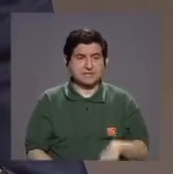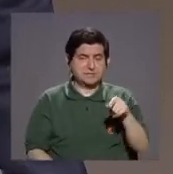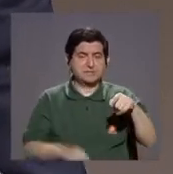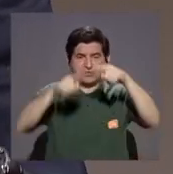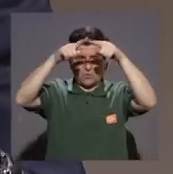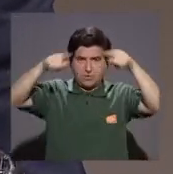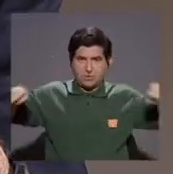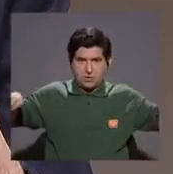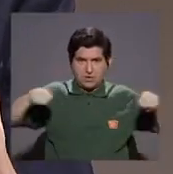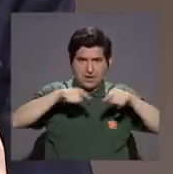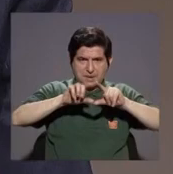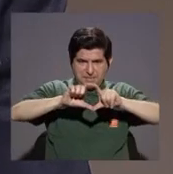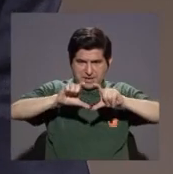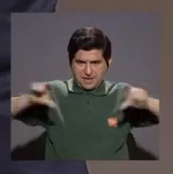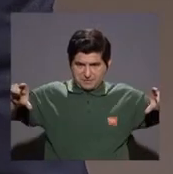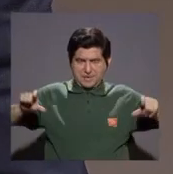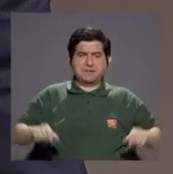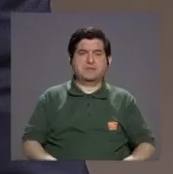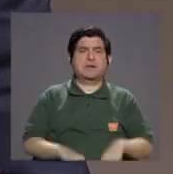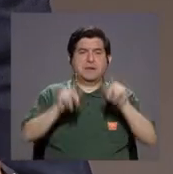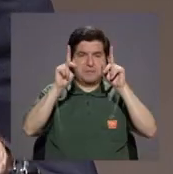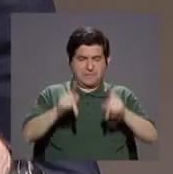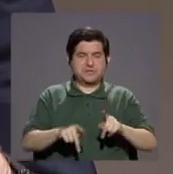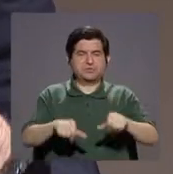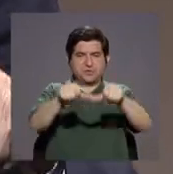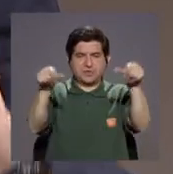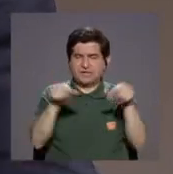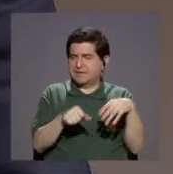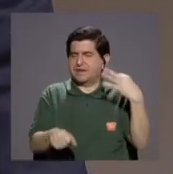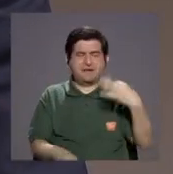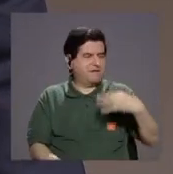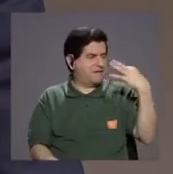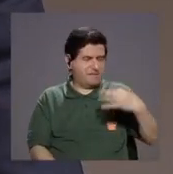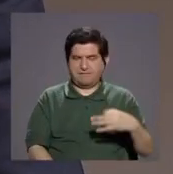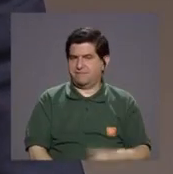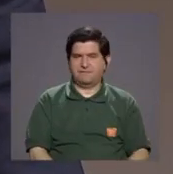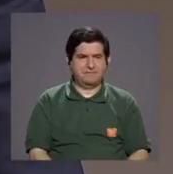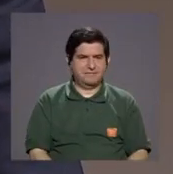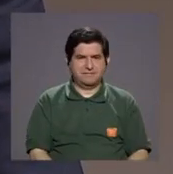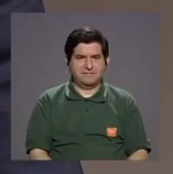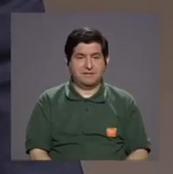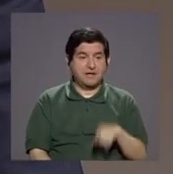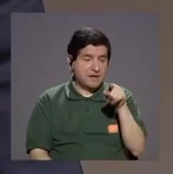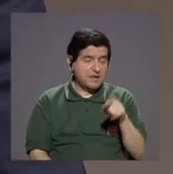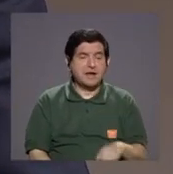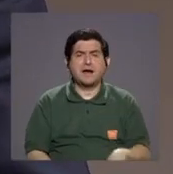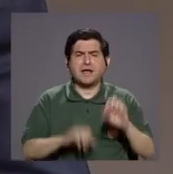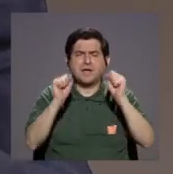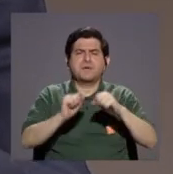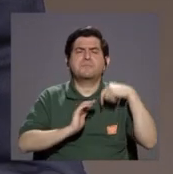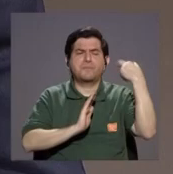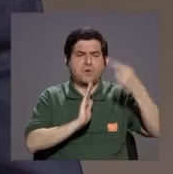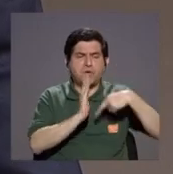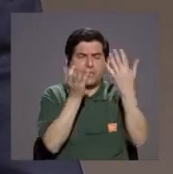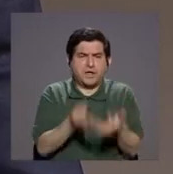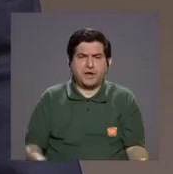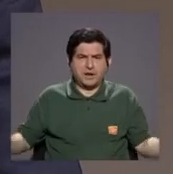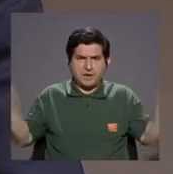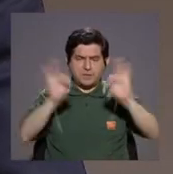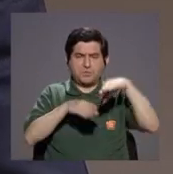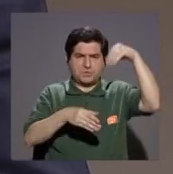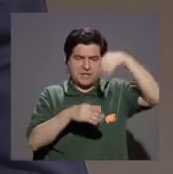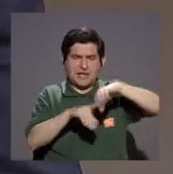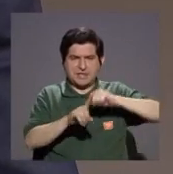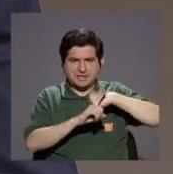personas típicamente del sector informal y bueno y con eso generar un rol bien importante en la